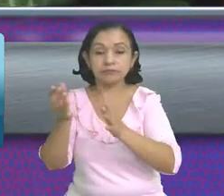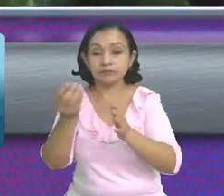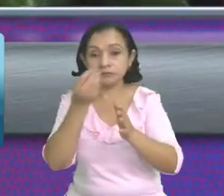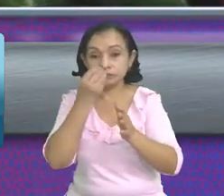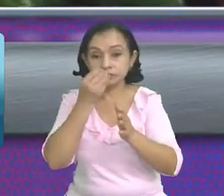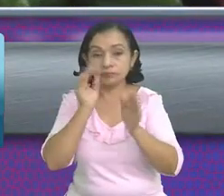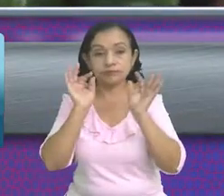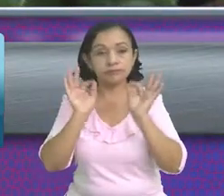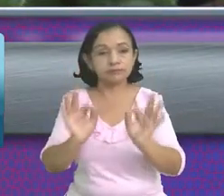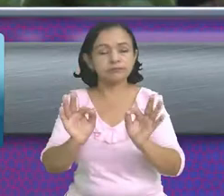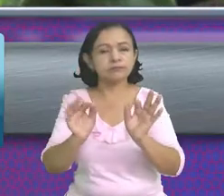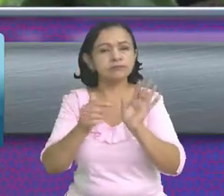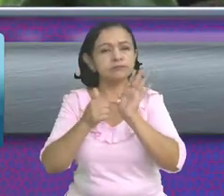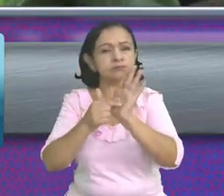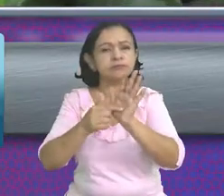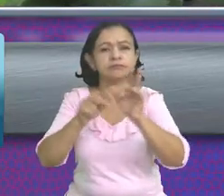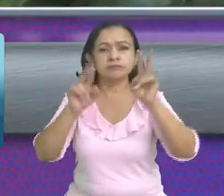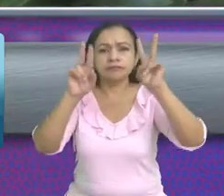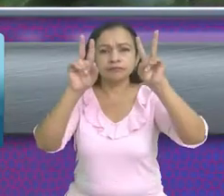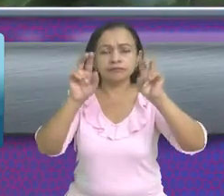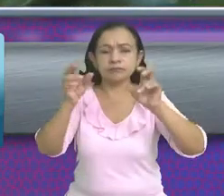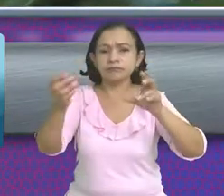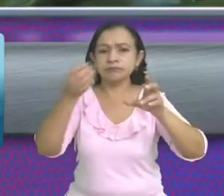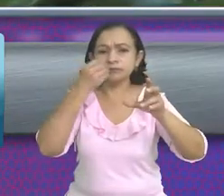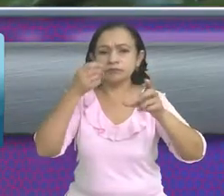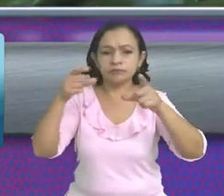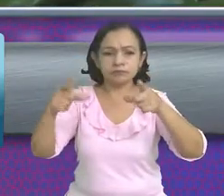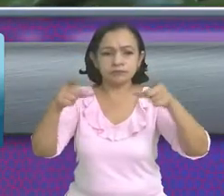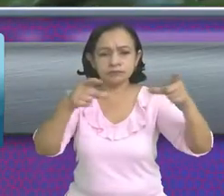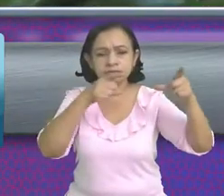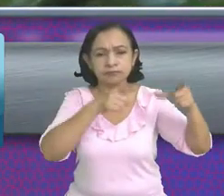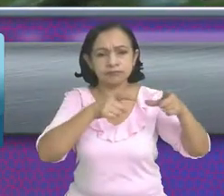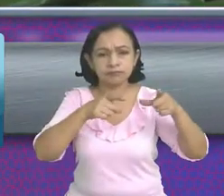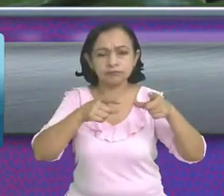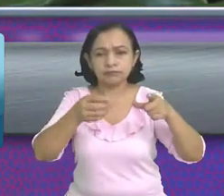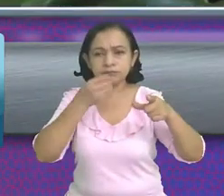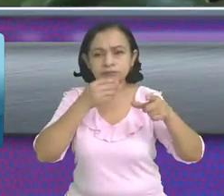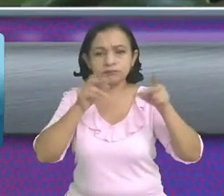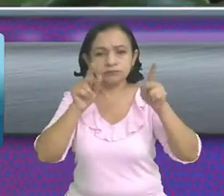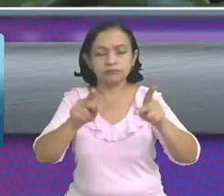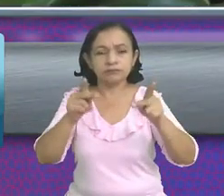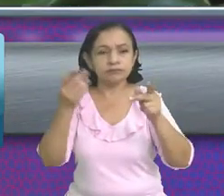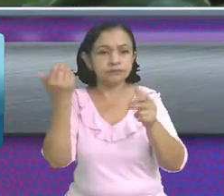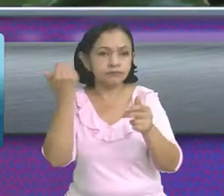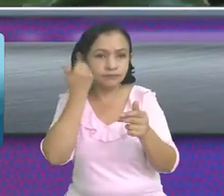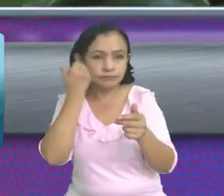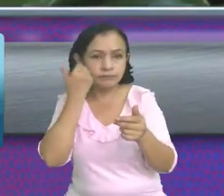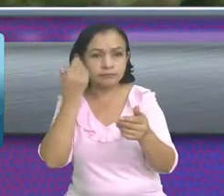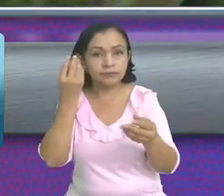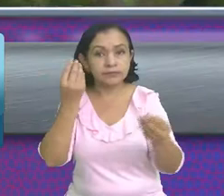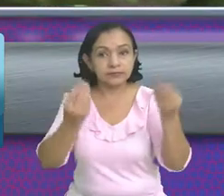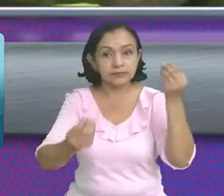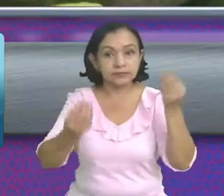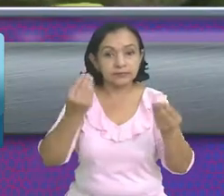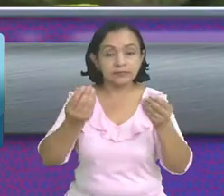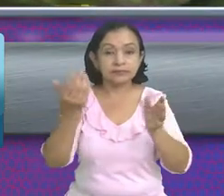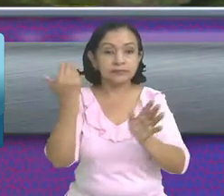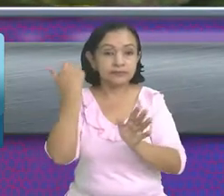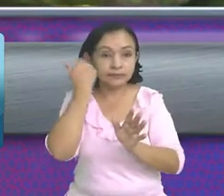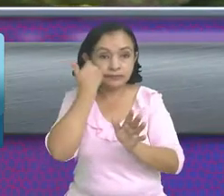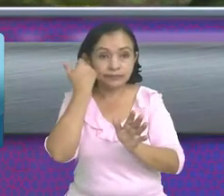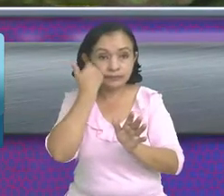adecuado. Como el tema de hoy, doctor, es la alimentación adecuada en pacientes crónicos, obviamente dependiendo de cada